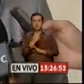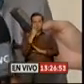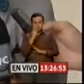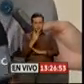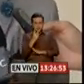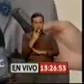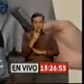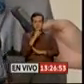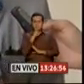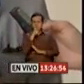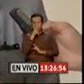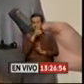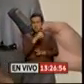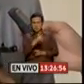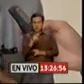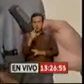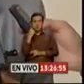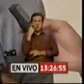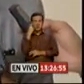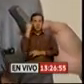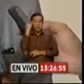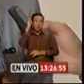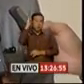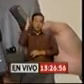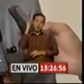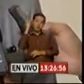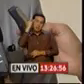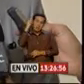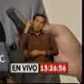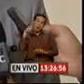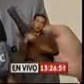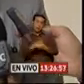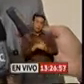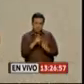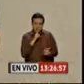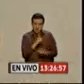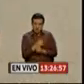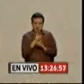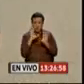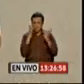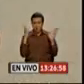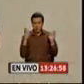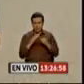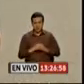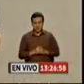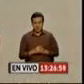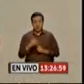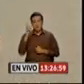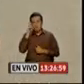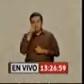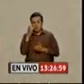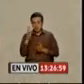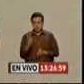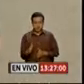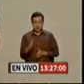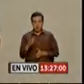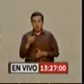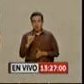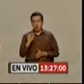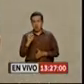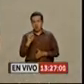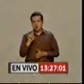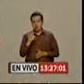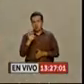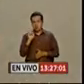siempre esta defensa que construyeron una hipótesis de asesinato que jamás sucedió a decir del fiscal andrés capaz cuando se pidió la